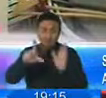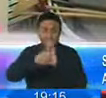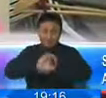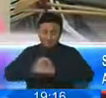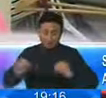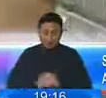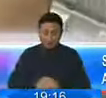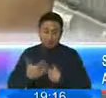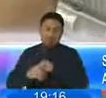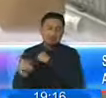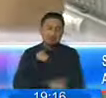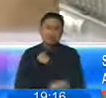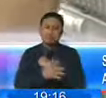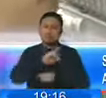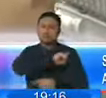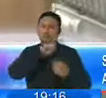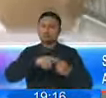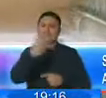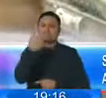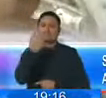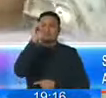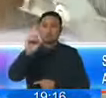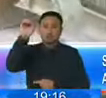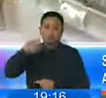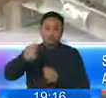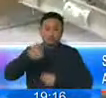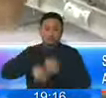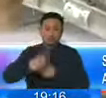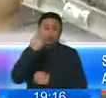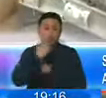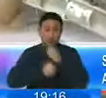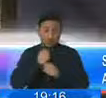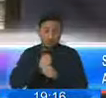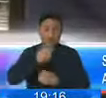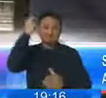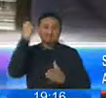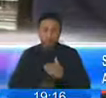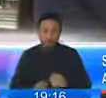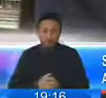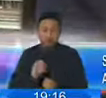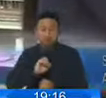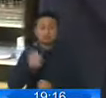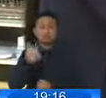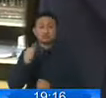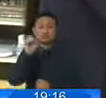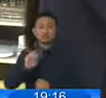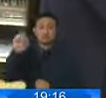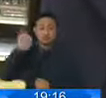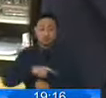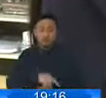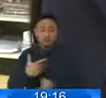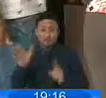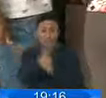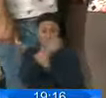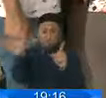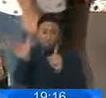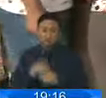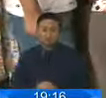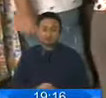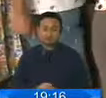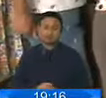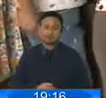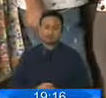podrían tener una sanción de hasta el 12% de ventas anuales o el 10% si es un caso de engaño o prácticas desleales. En